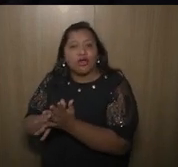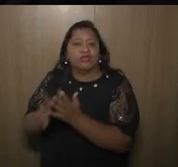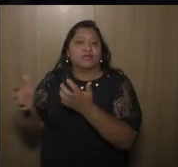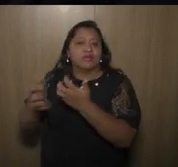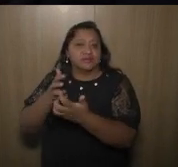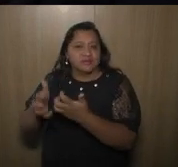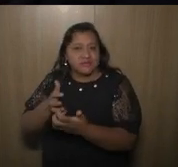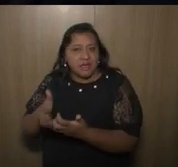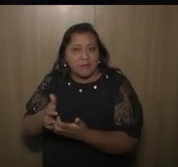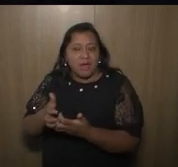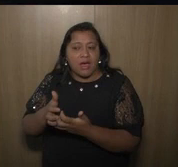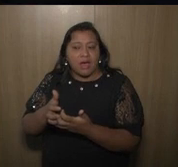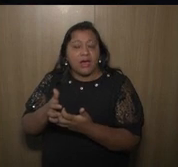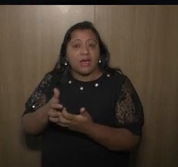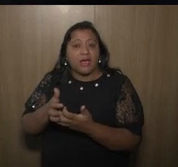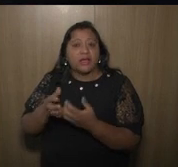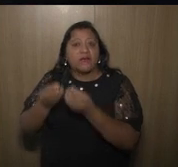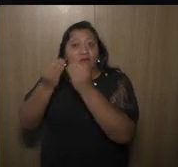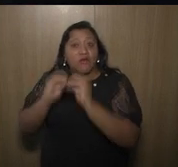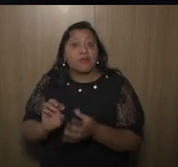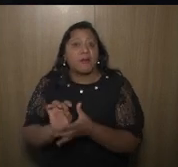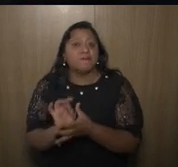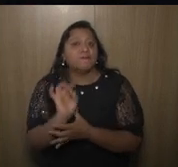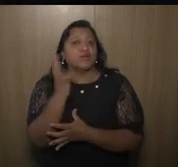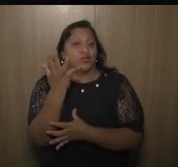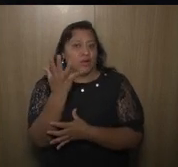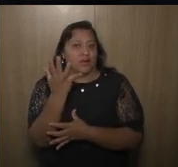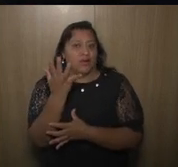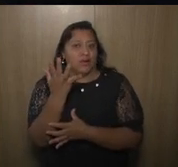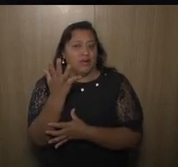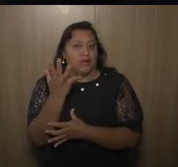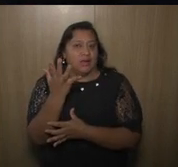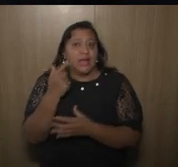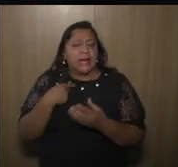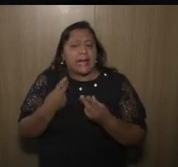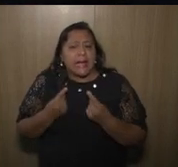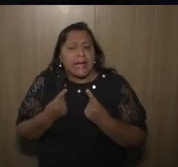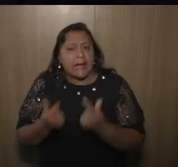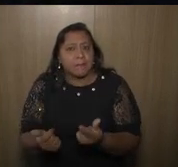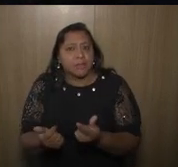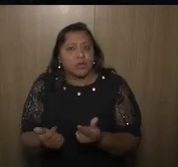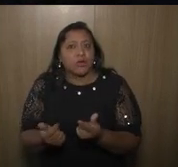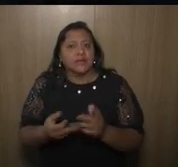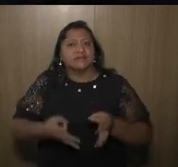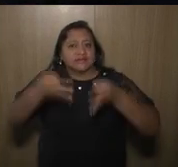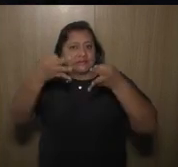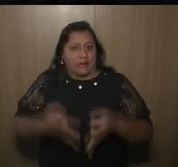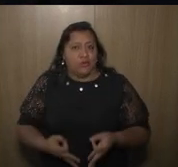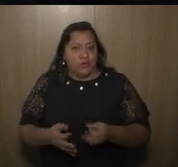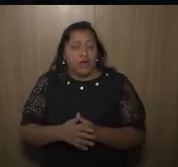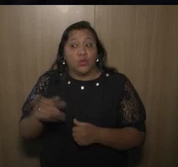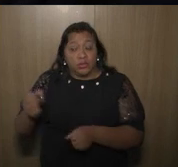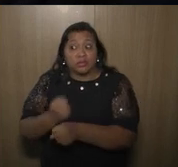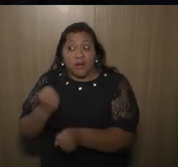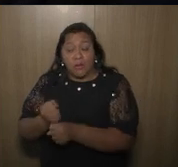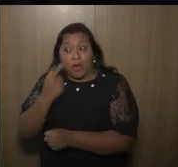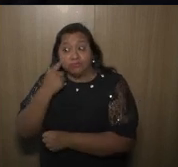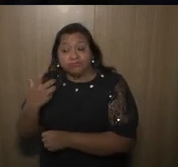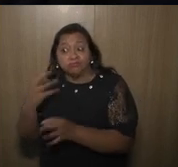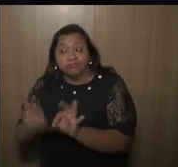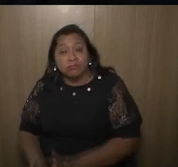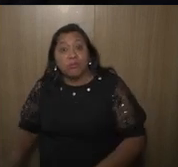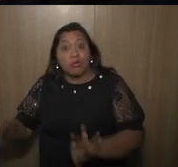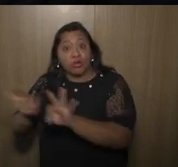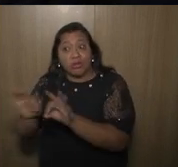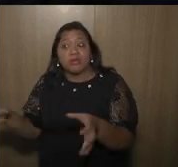de manera virtual, ágil y sobre todo en tiempo real. Qué trabajo tan valioso que realizan ustedes y su equipo, de